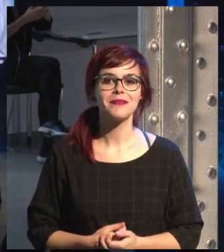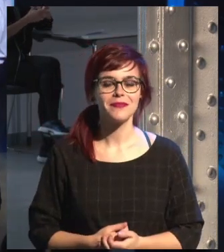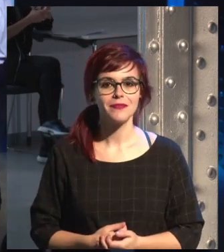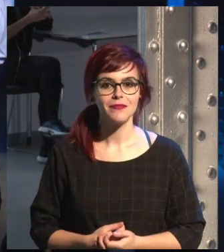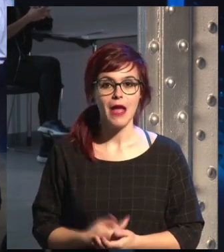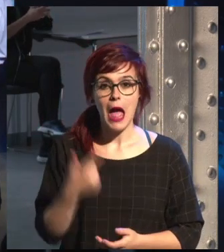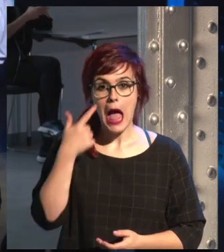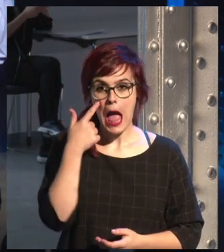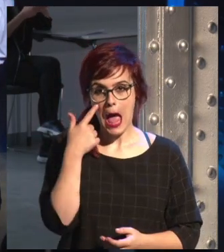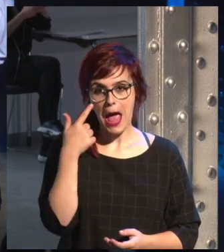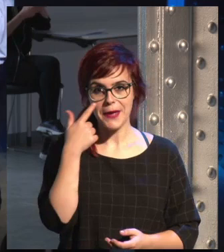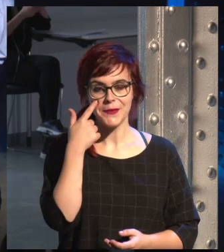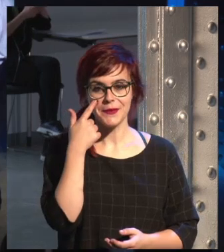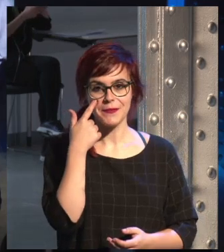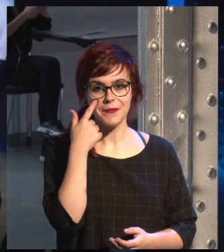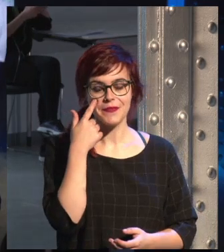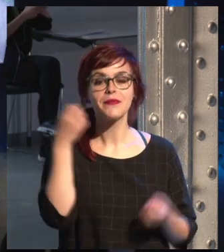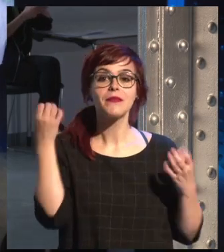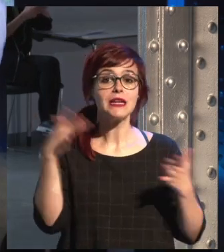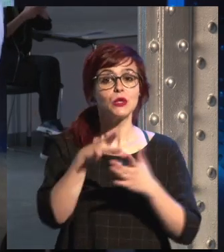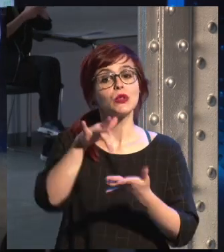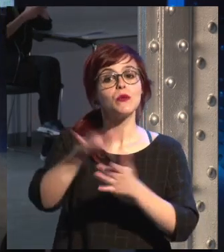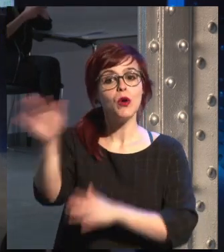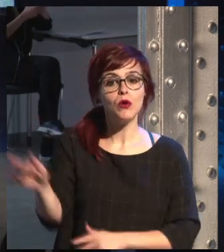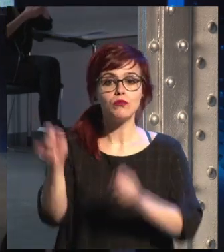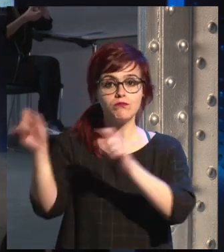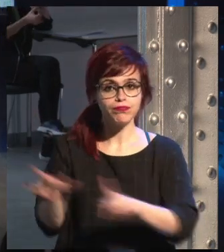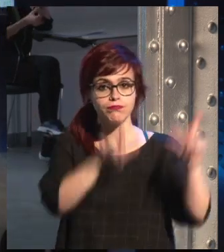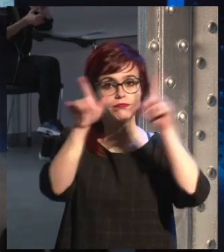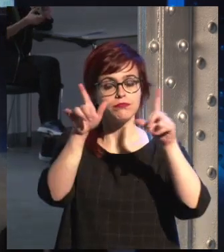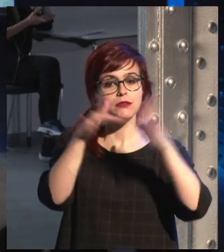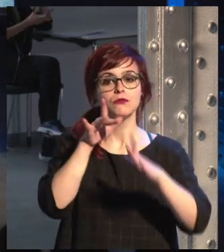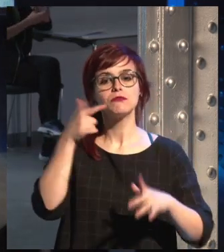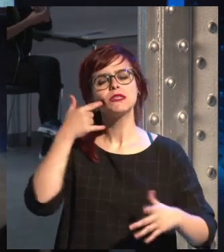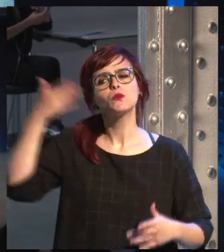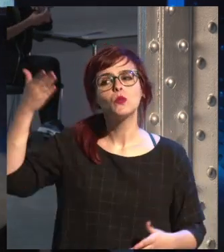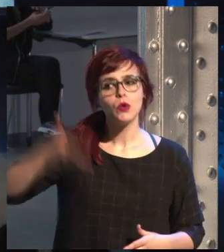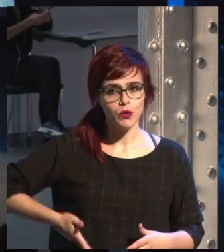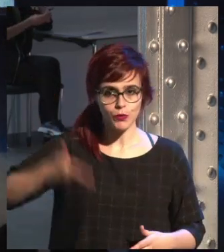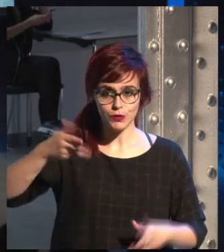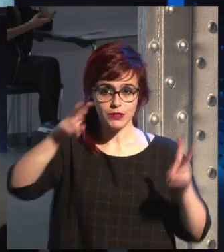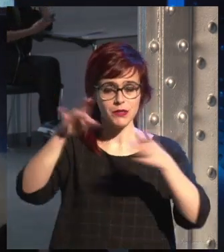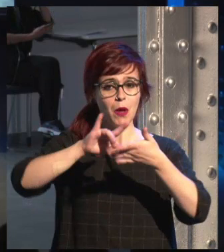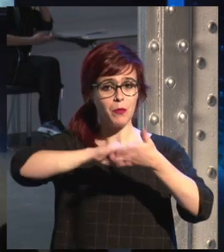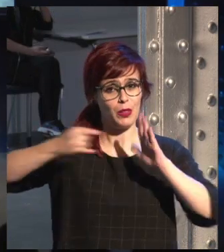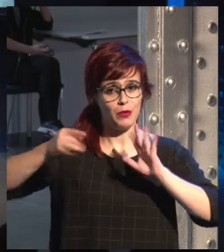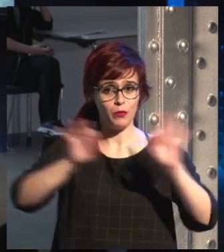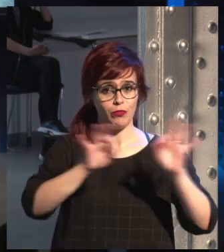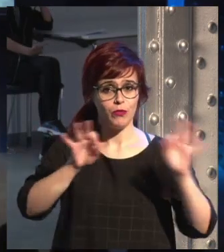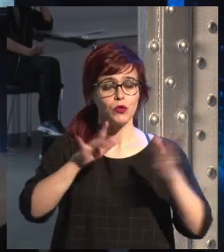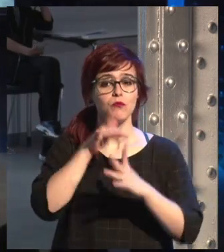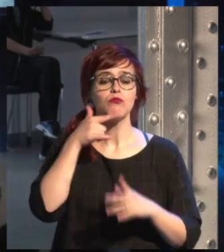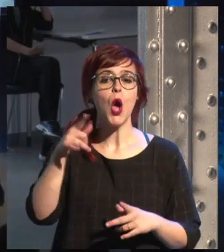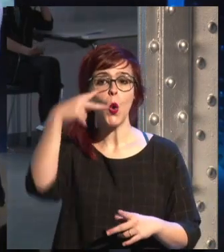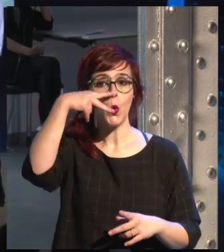Vamos a ver si pasamos esto. Bueno, los siguientes pasos, esto es muy, muy importante, ya tenemos planificado